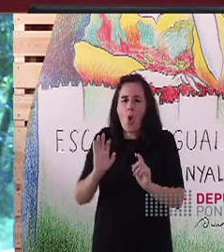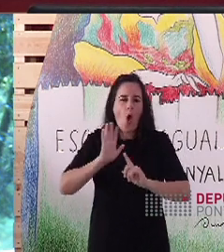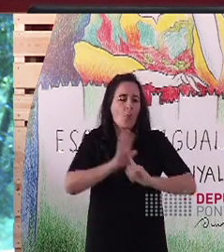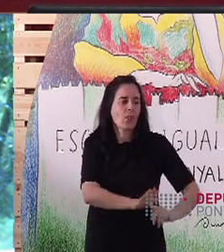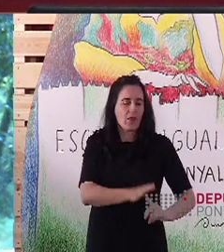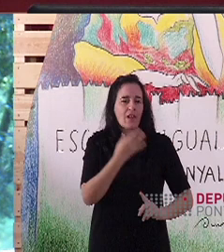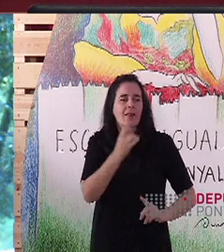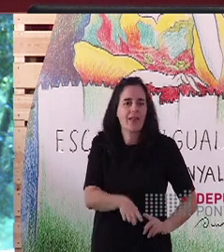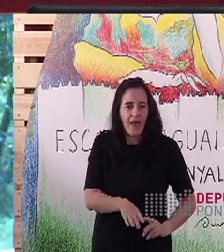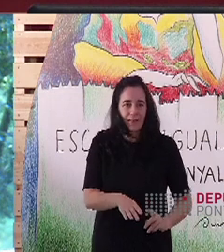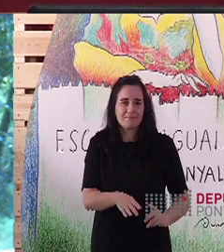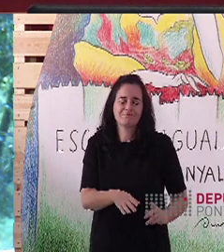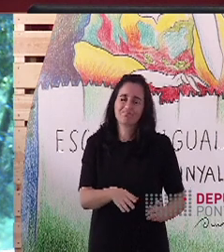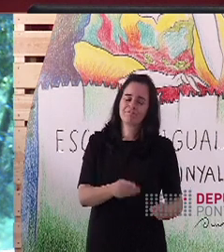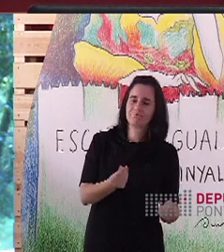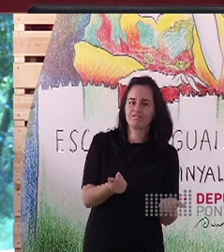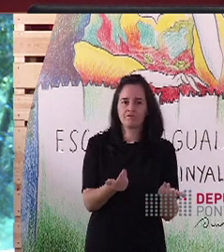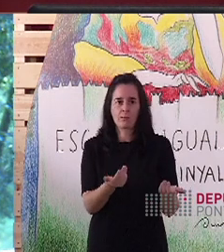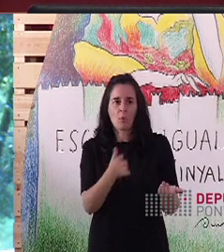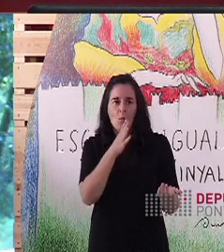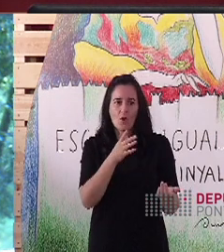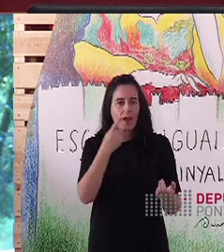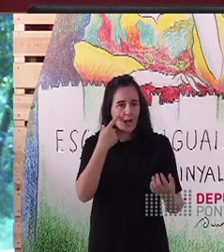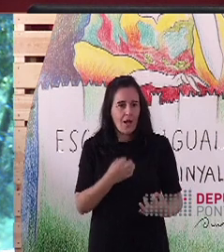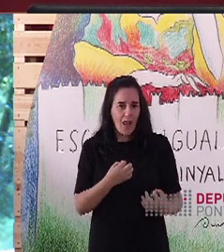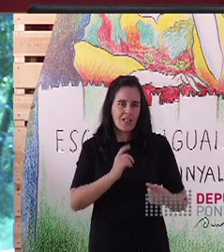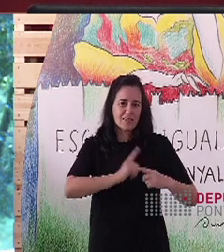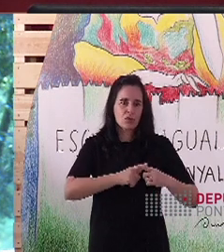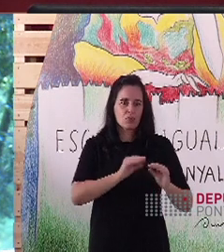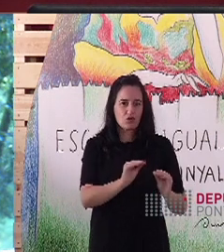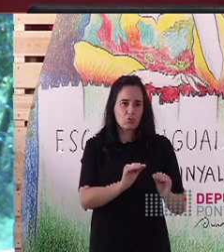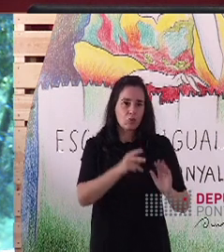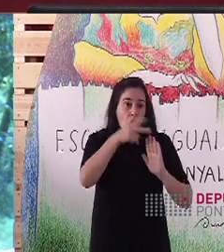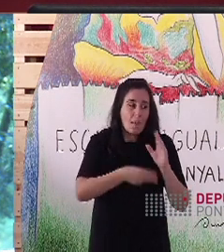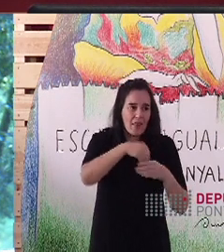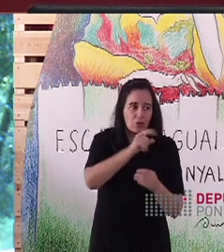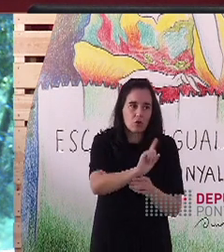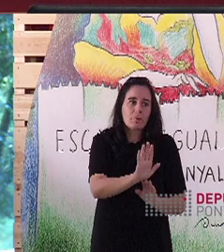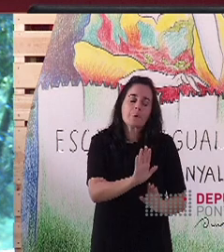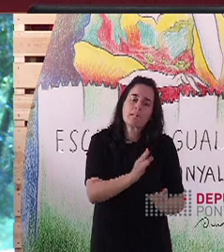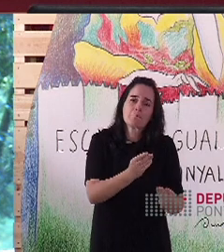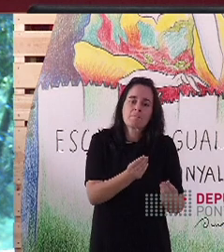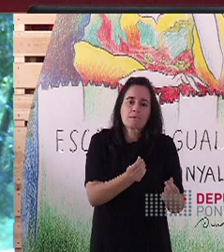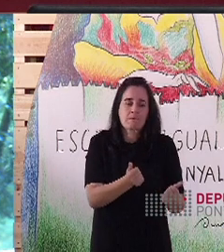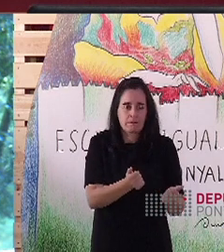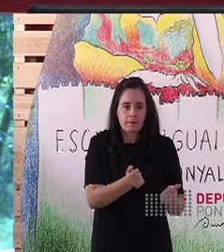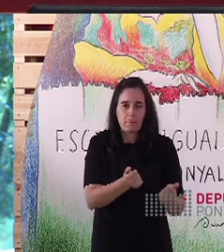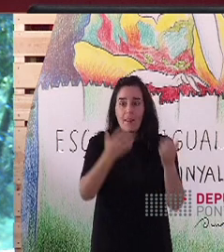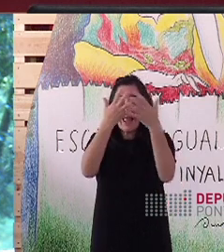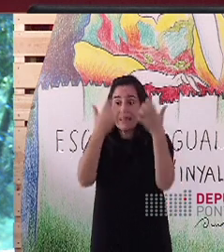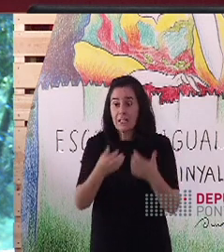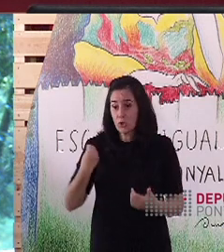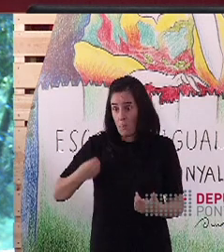una sexualidad que no es heteronormativa. Este texto, que fue